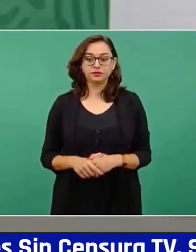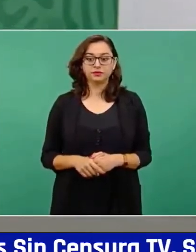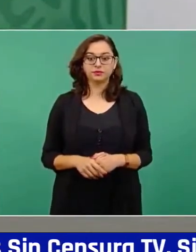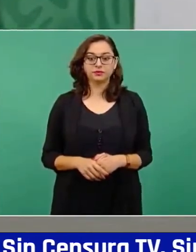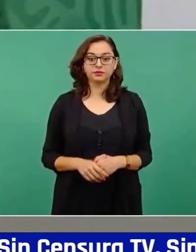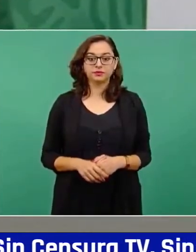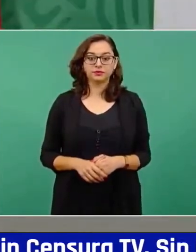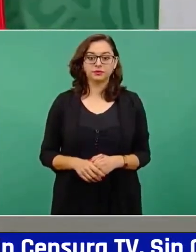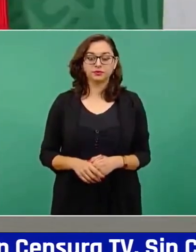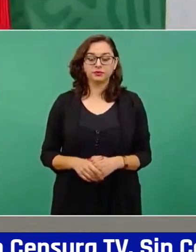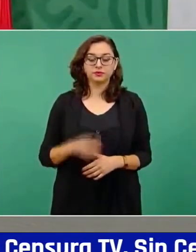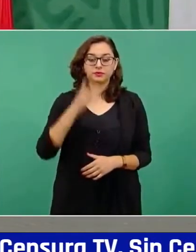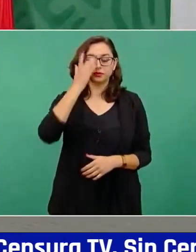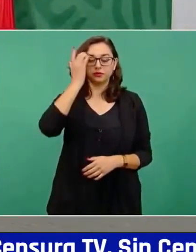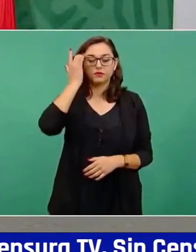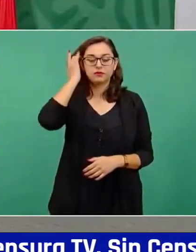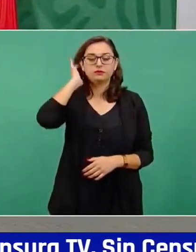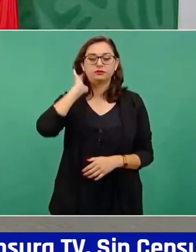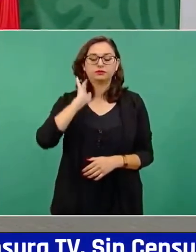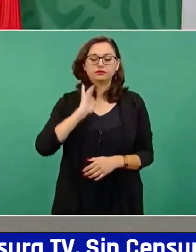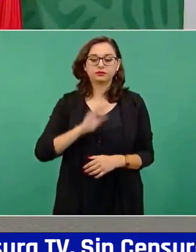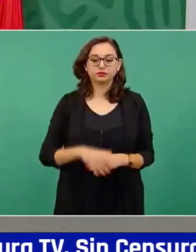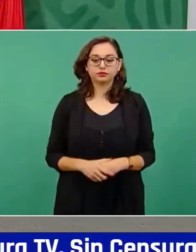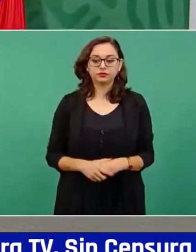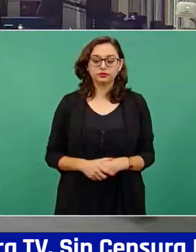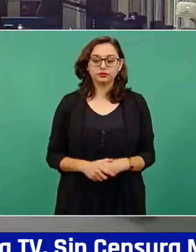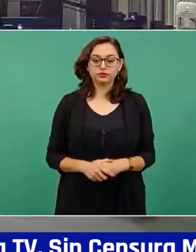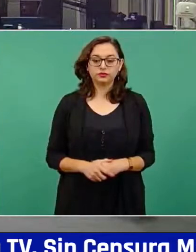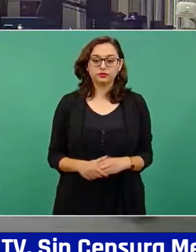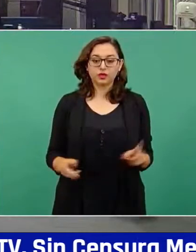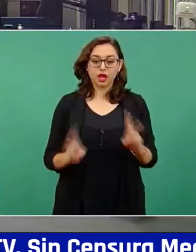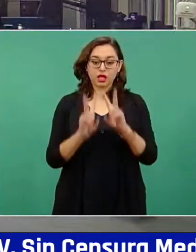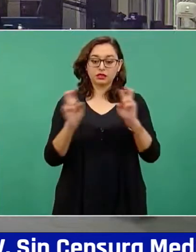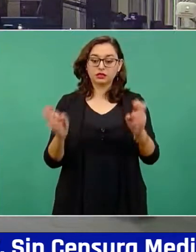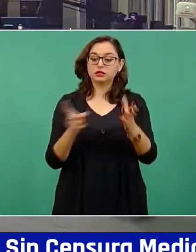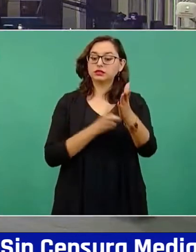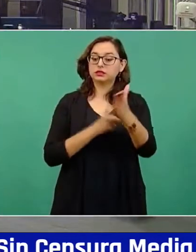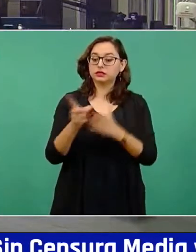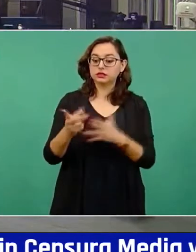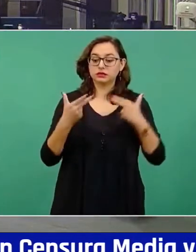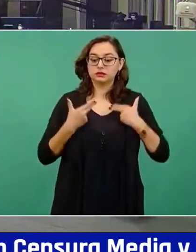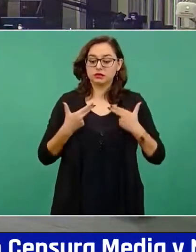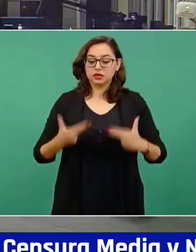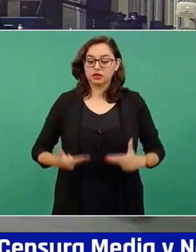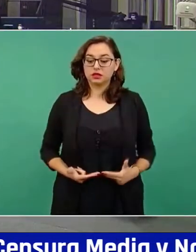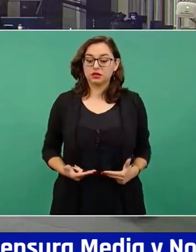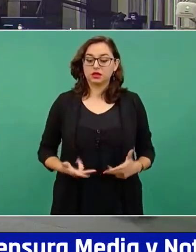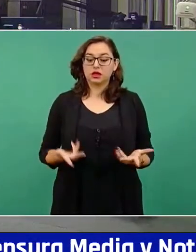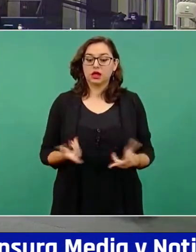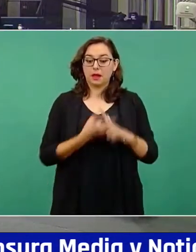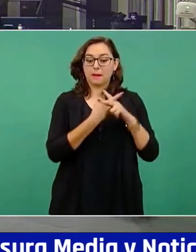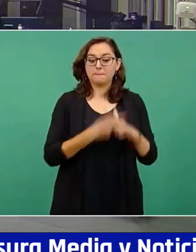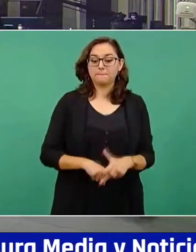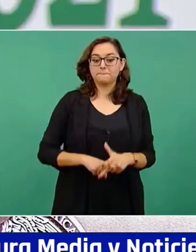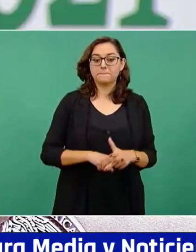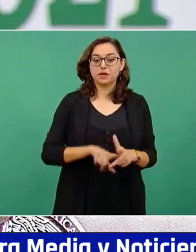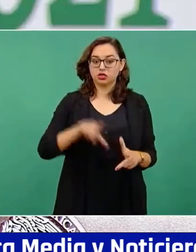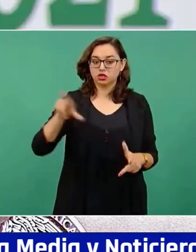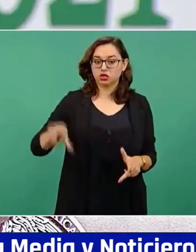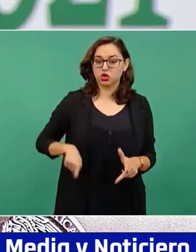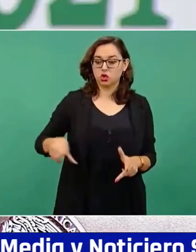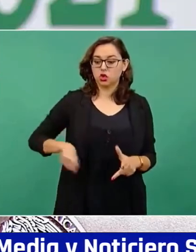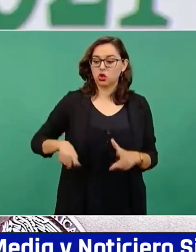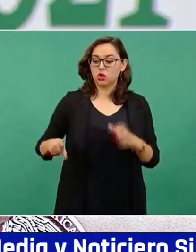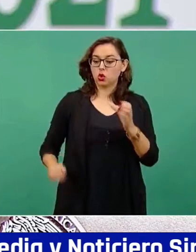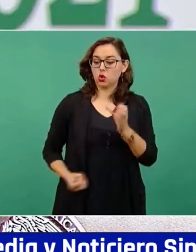Bien, sobre esta parte de derechos humanos, desde el inicio de la administración ha sido